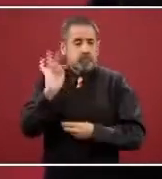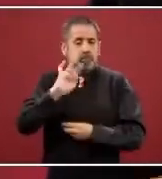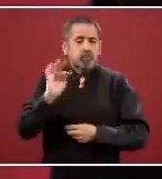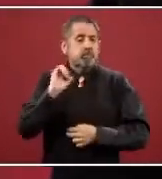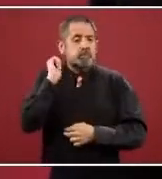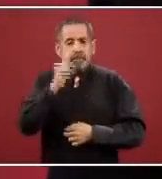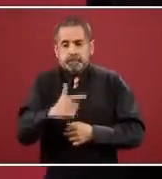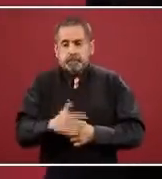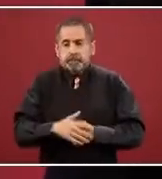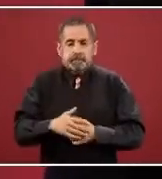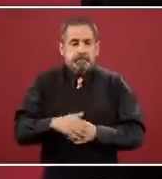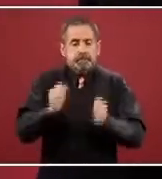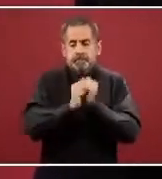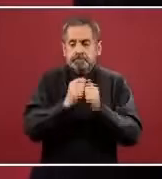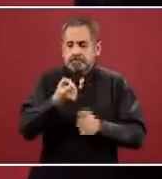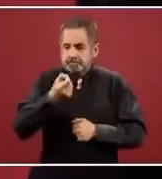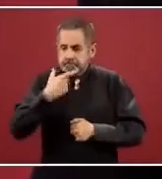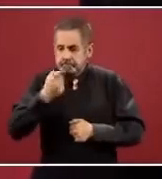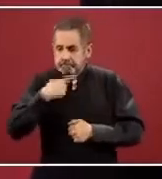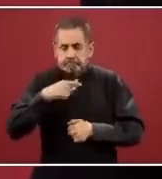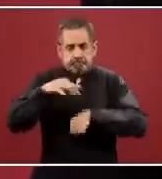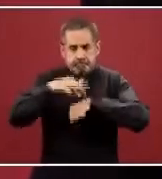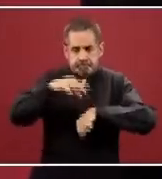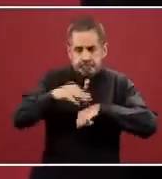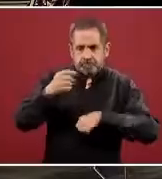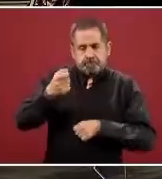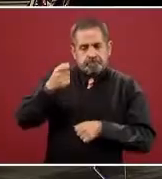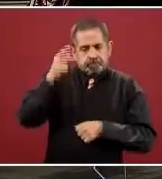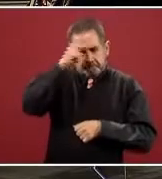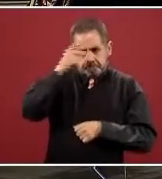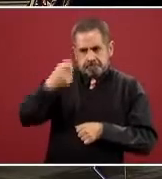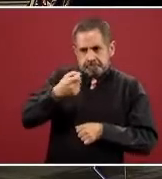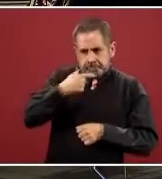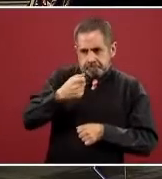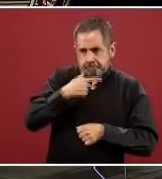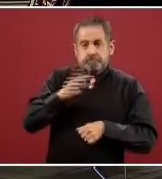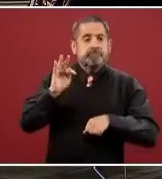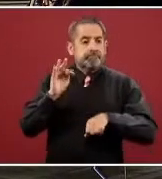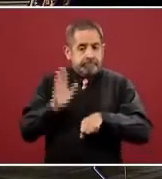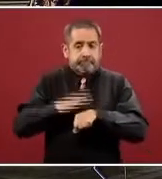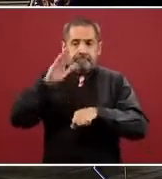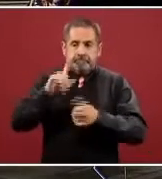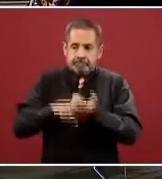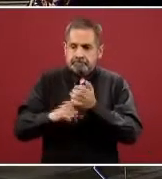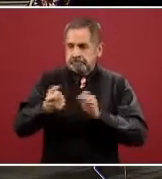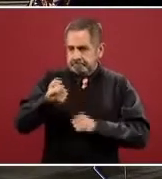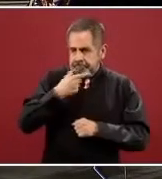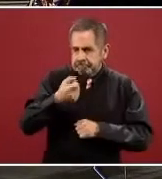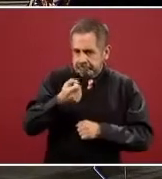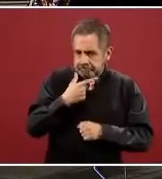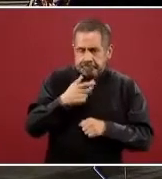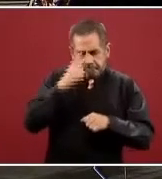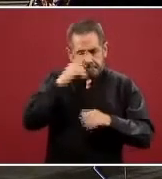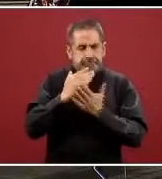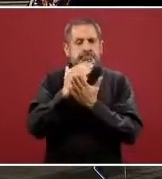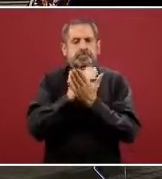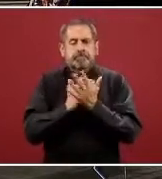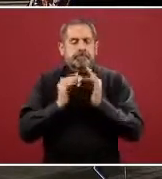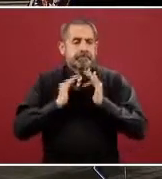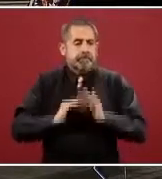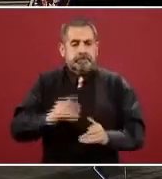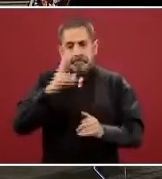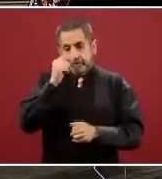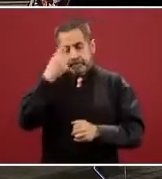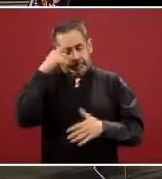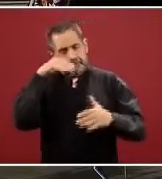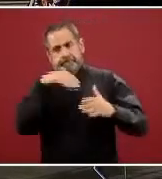algún tratamiento farmacológico, bueno, pues aumentar la adherencia a este tratamiento farmacológico para evitar alguna recaída,